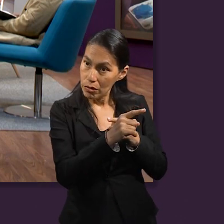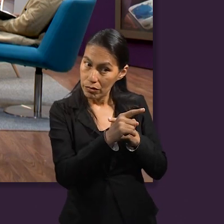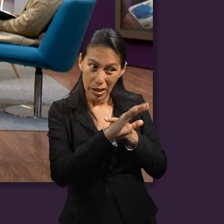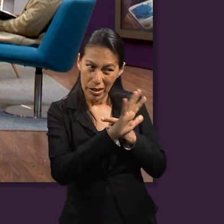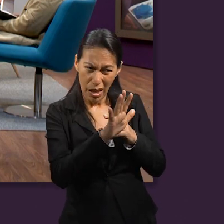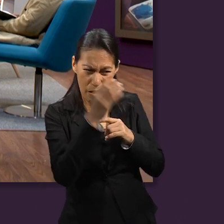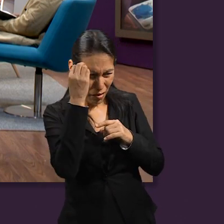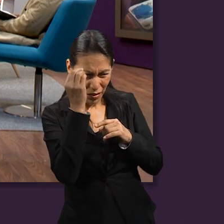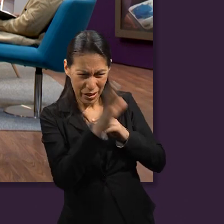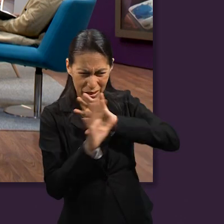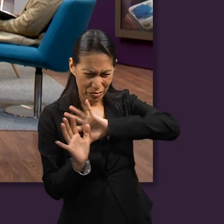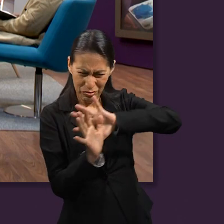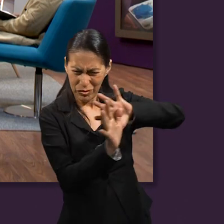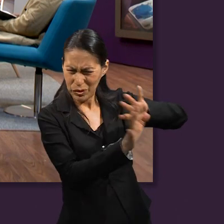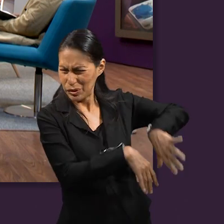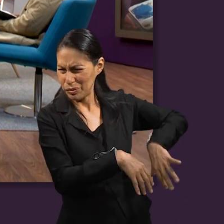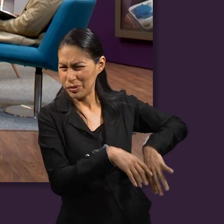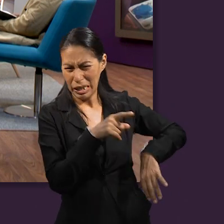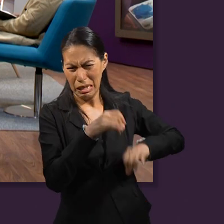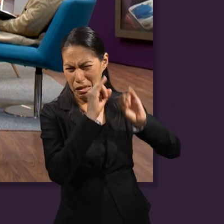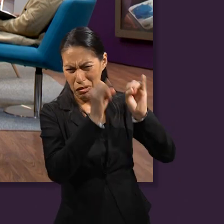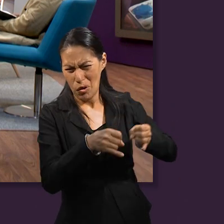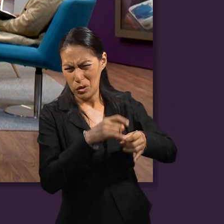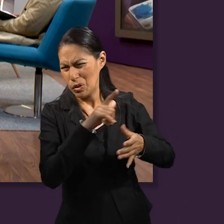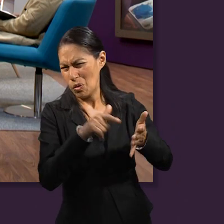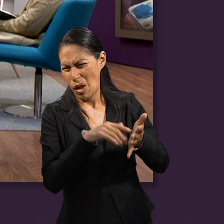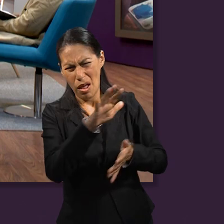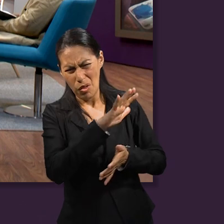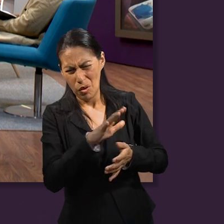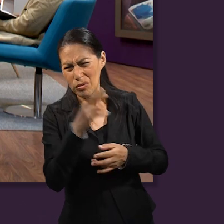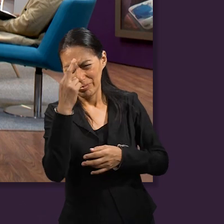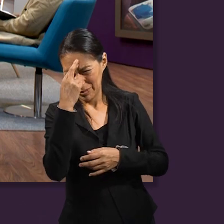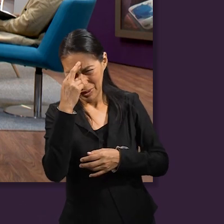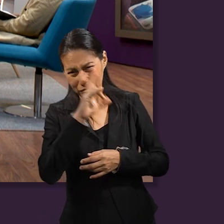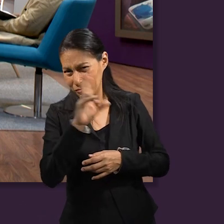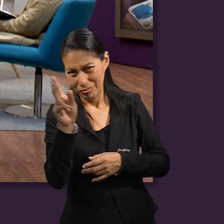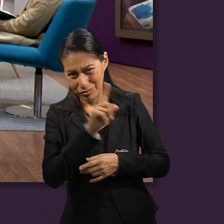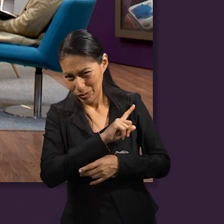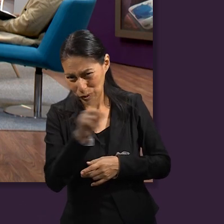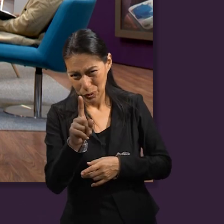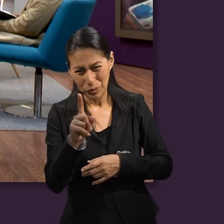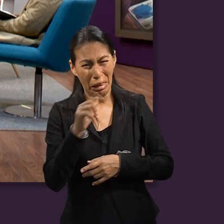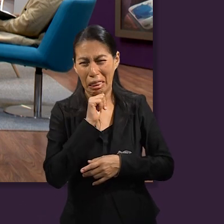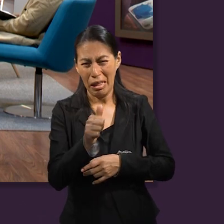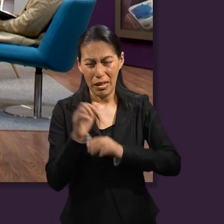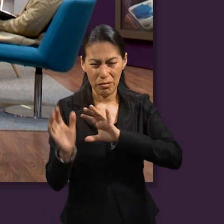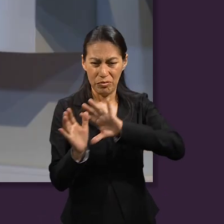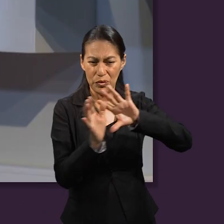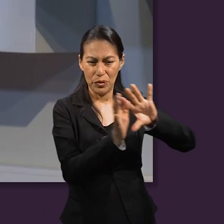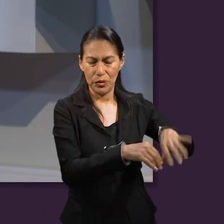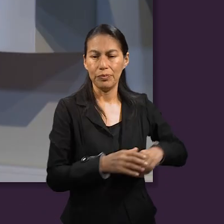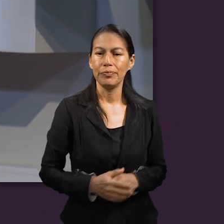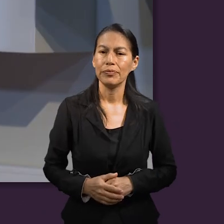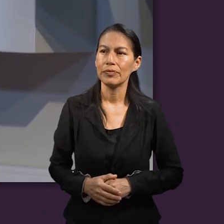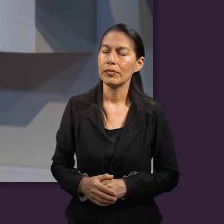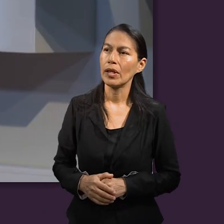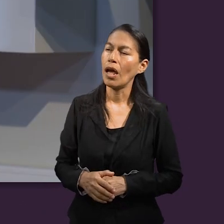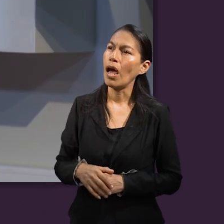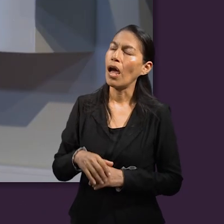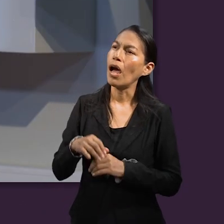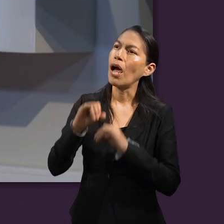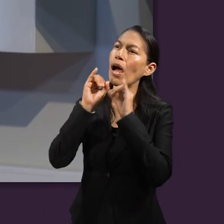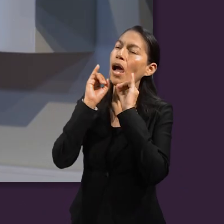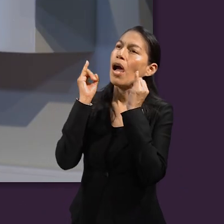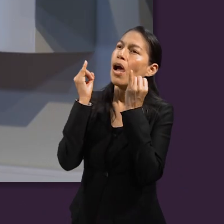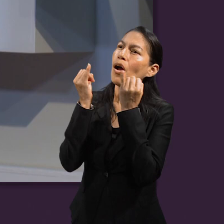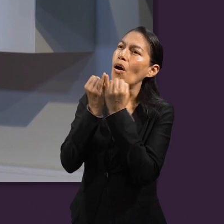olvidarán los dioses de haber sido complicado para jacob después de haber tenido a dios